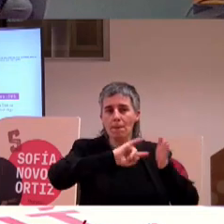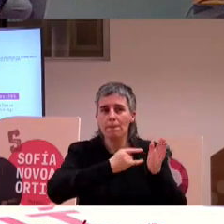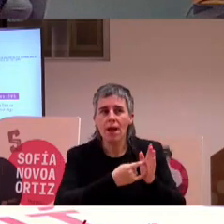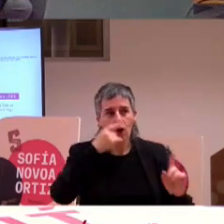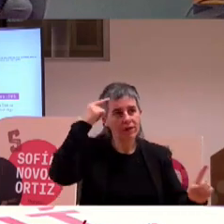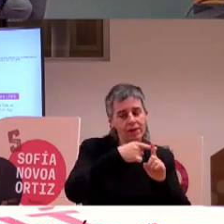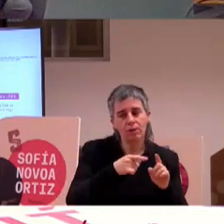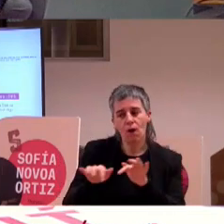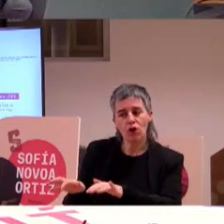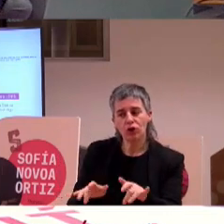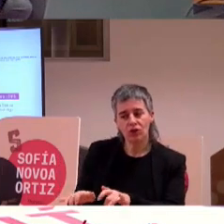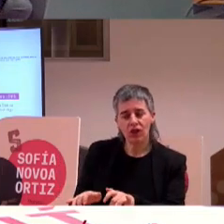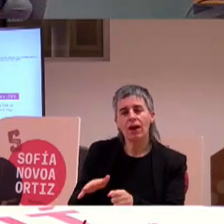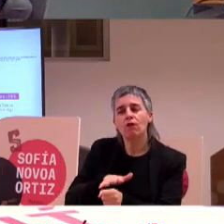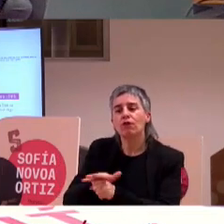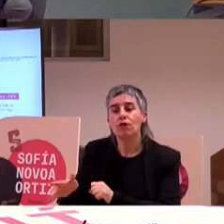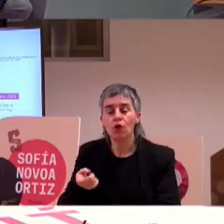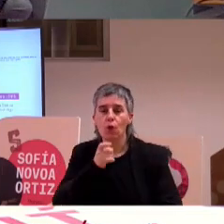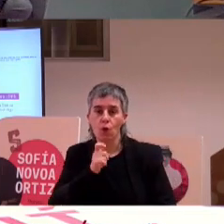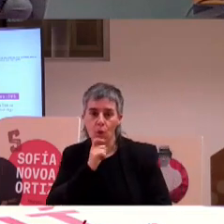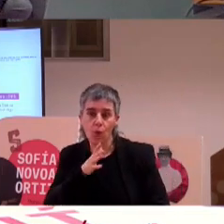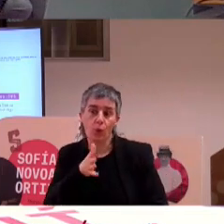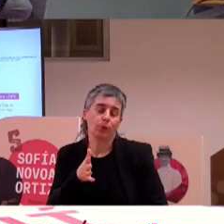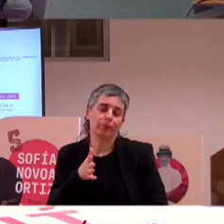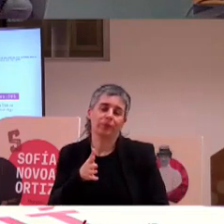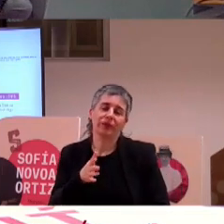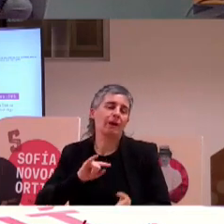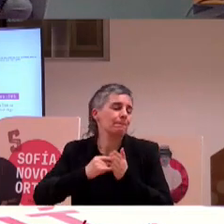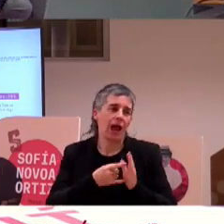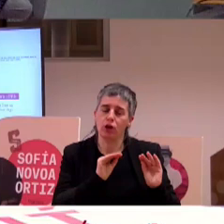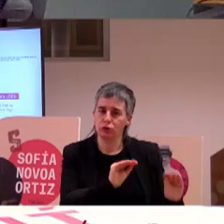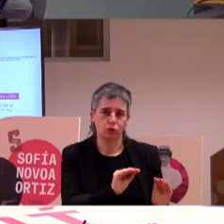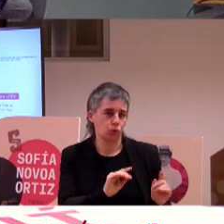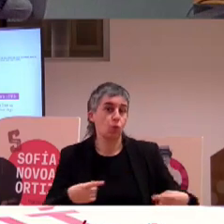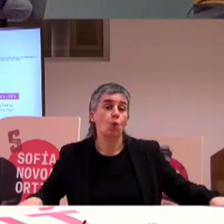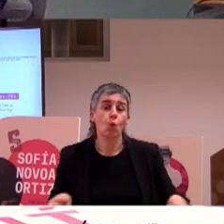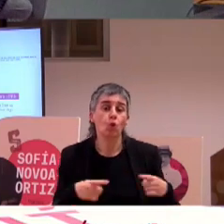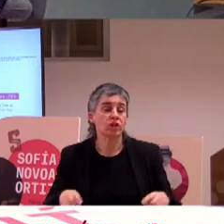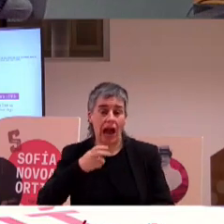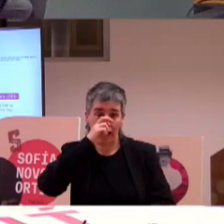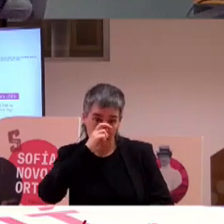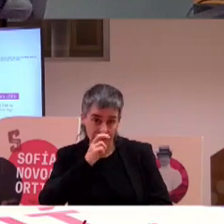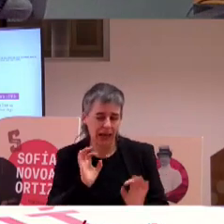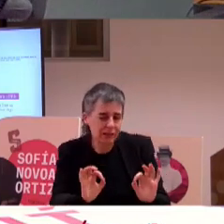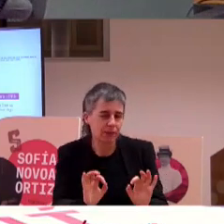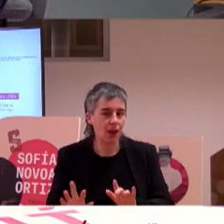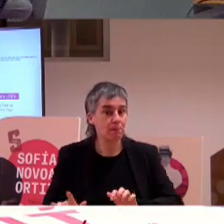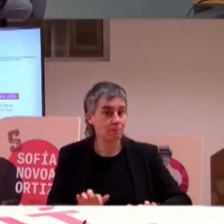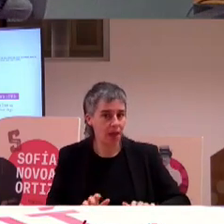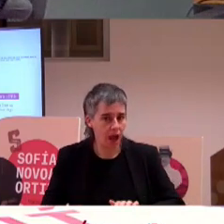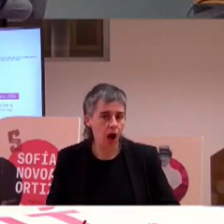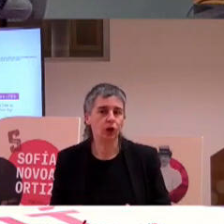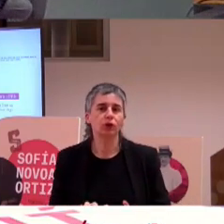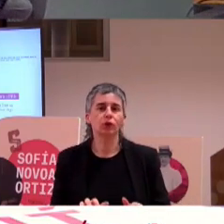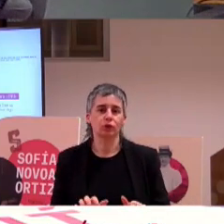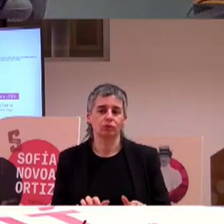filla, bueno, nos que a música clásica, en concreto piano, en concreto pues, a idea de